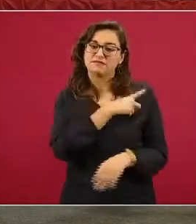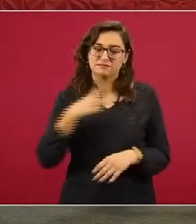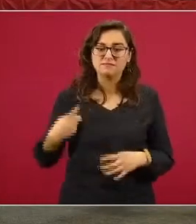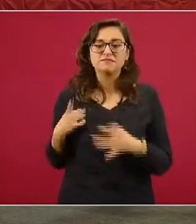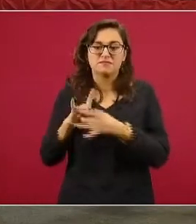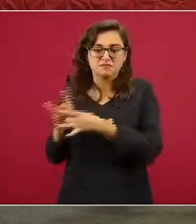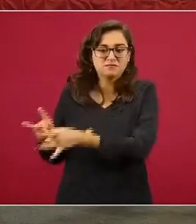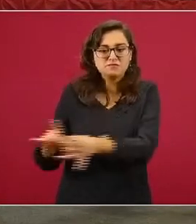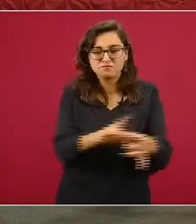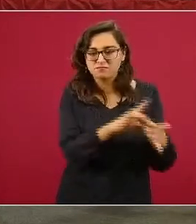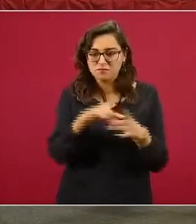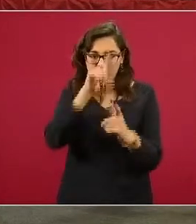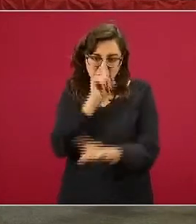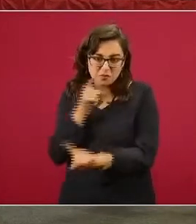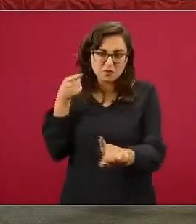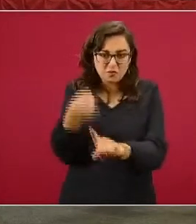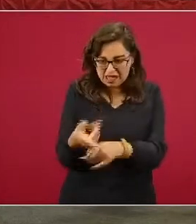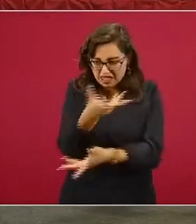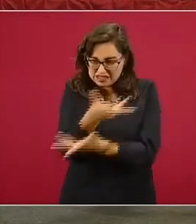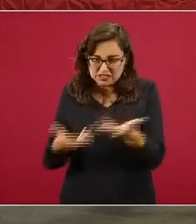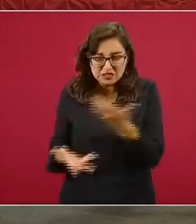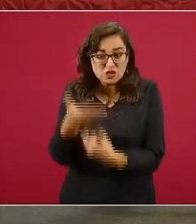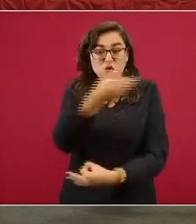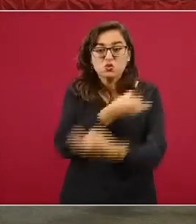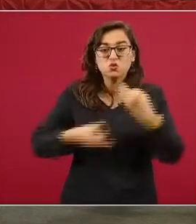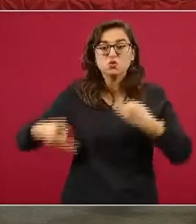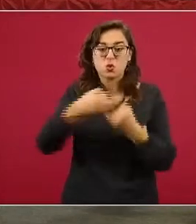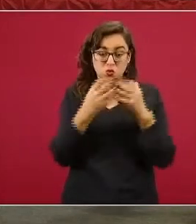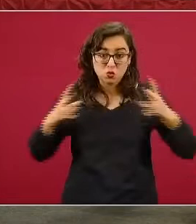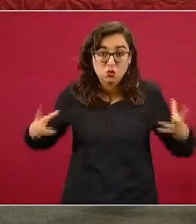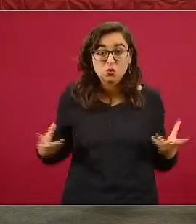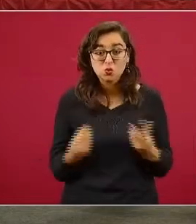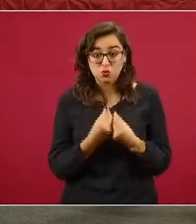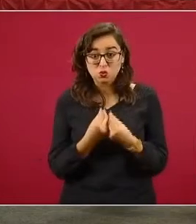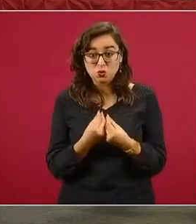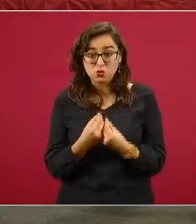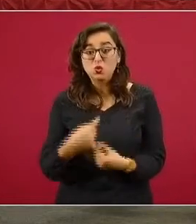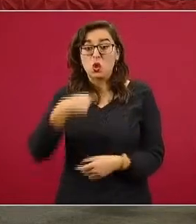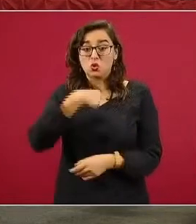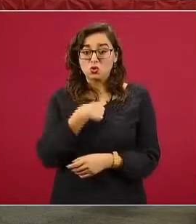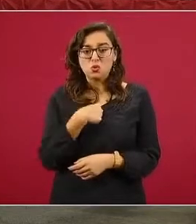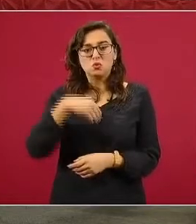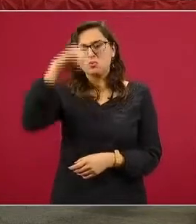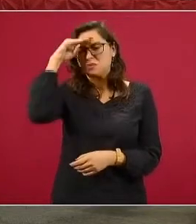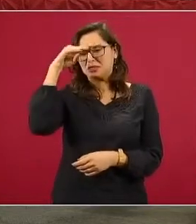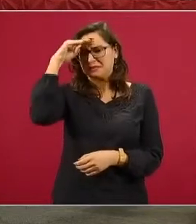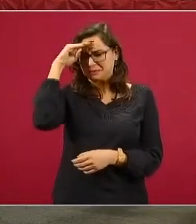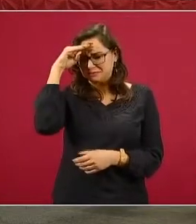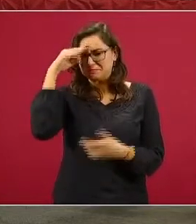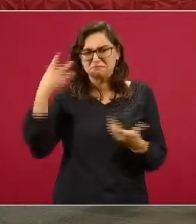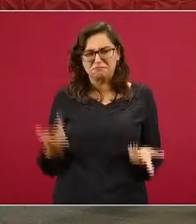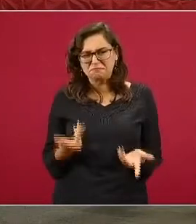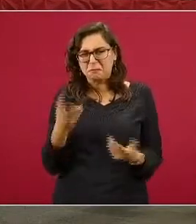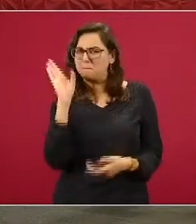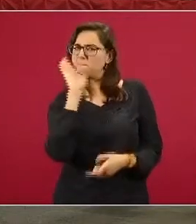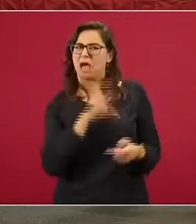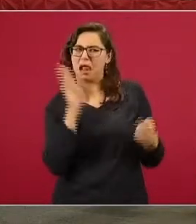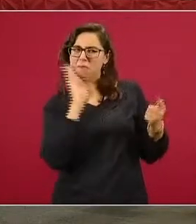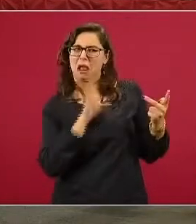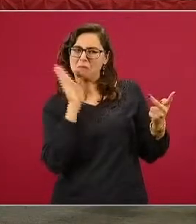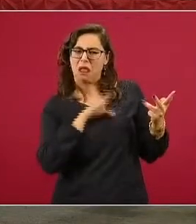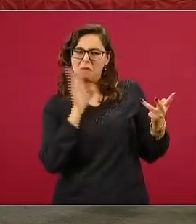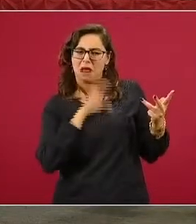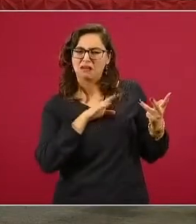de propósito, unidad de acción. Yo no me consideraría ningún elemento que descalificara a ningún